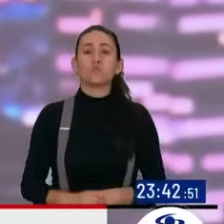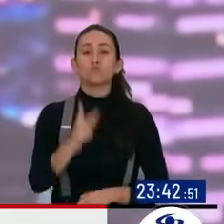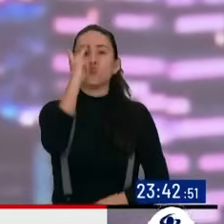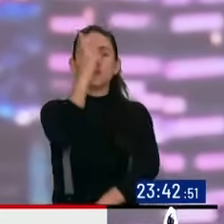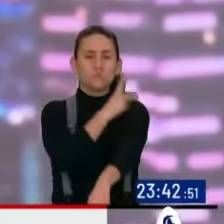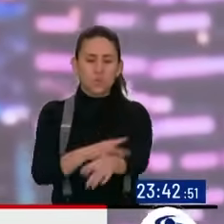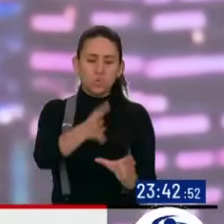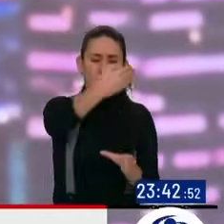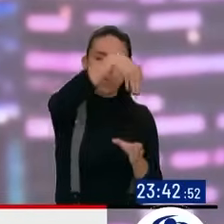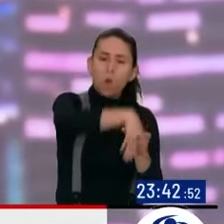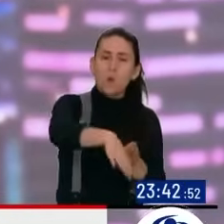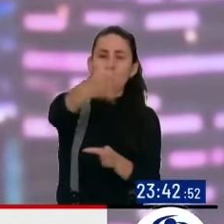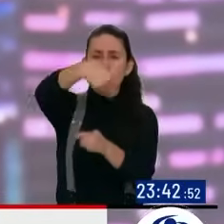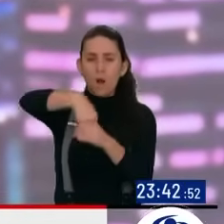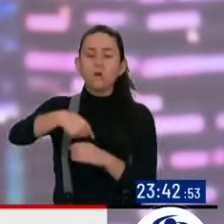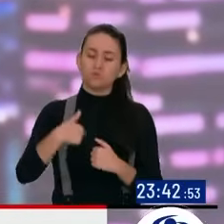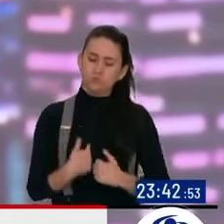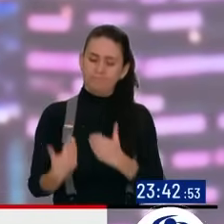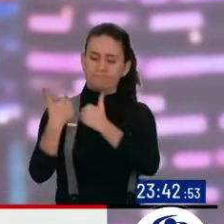huecos a tapar